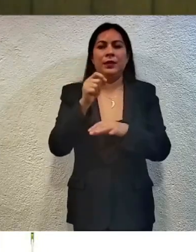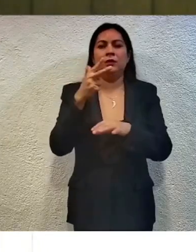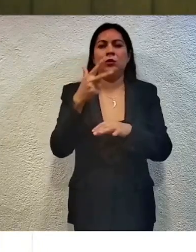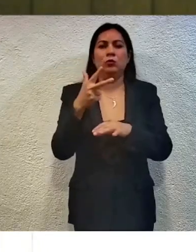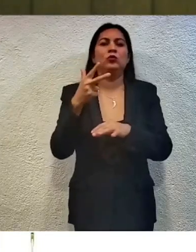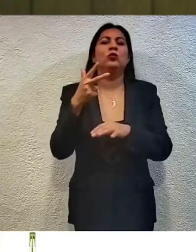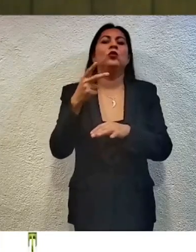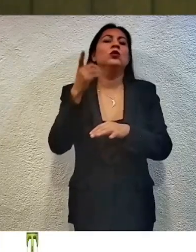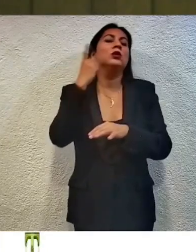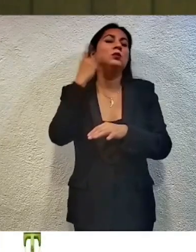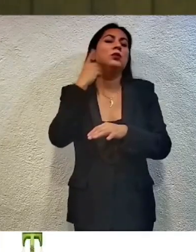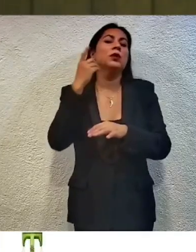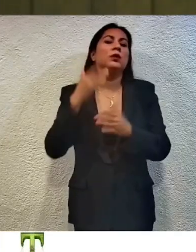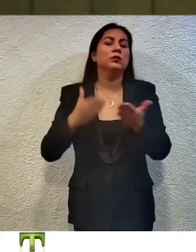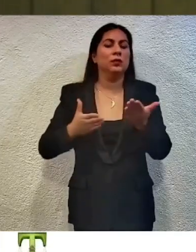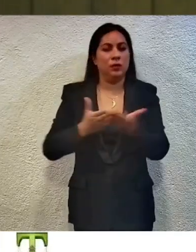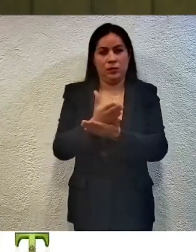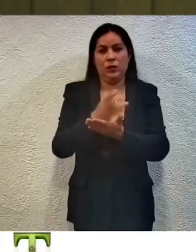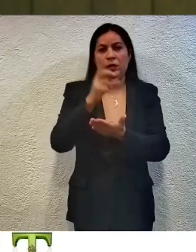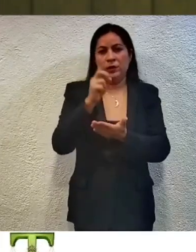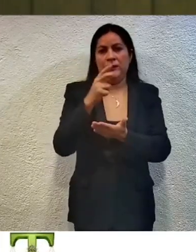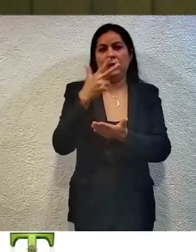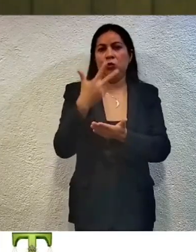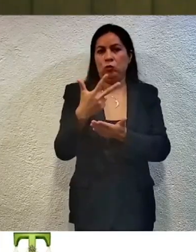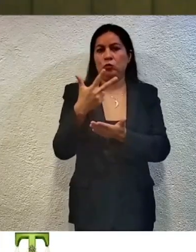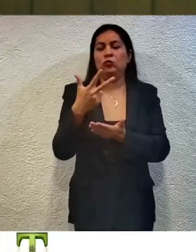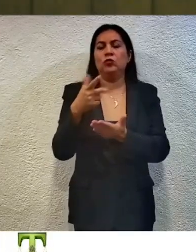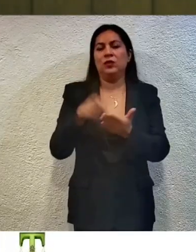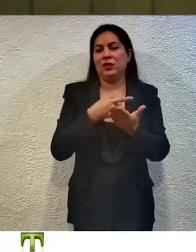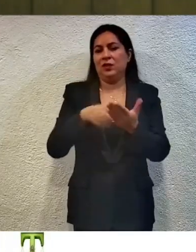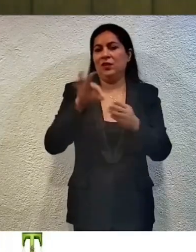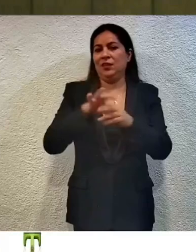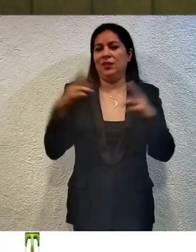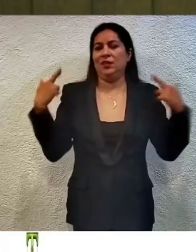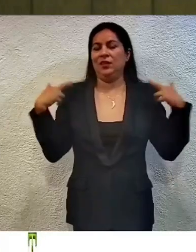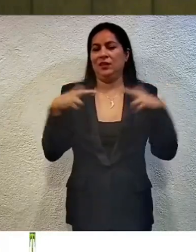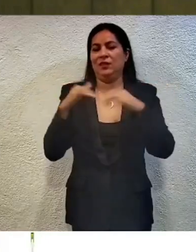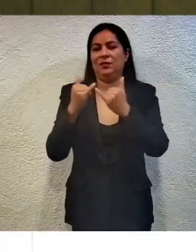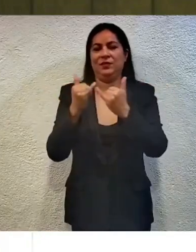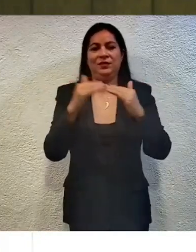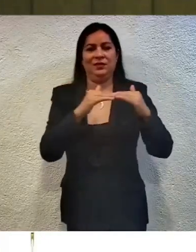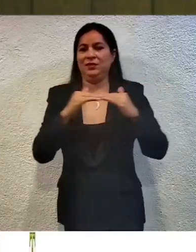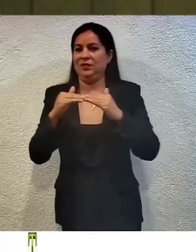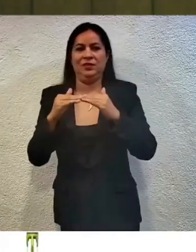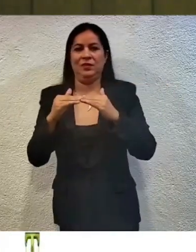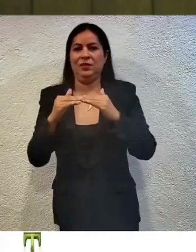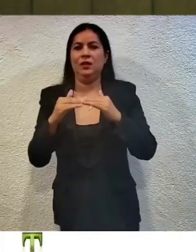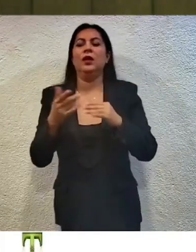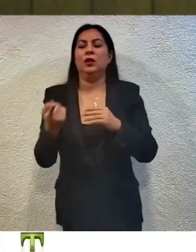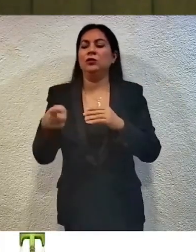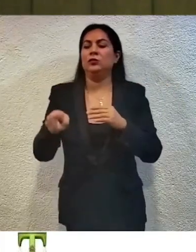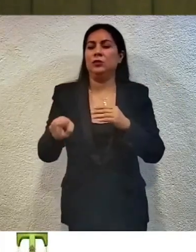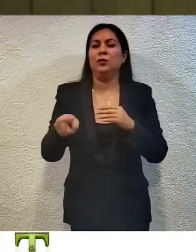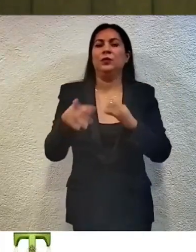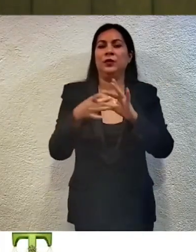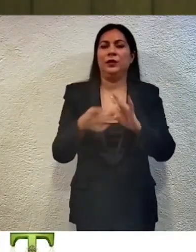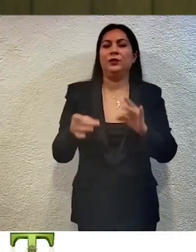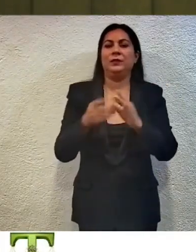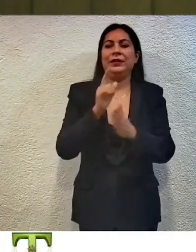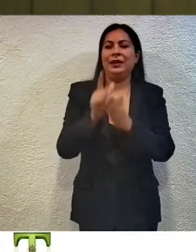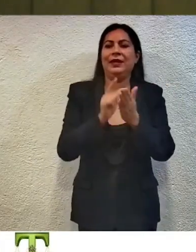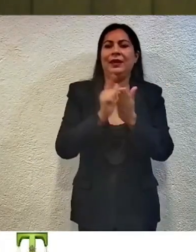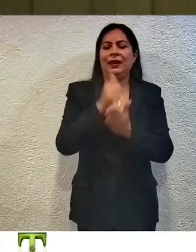diputados de mayoría relativa y 18 diputados de representación proporcional, en los términos que señala la